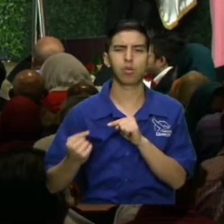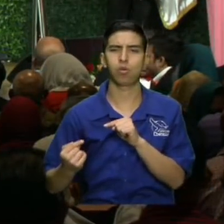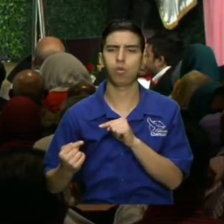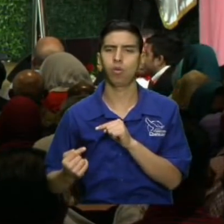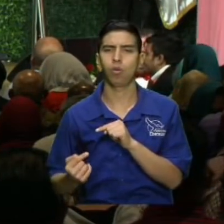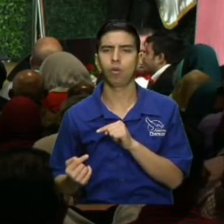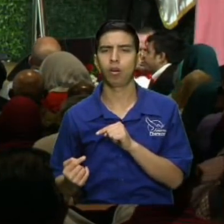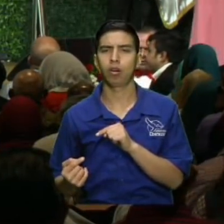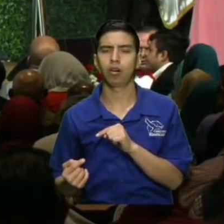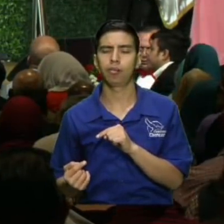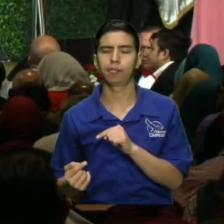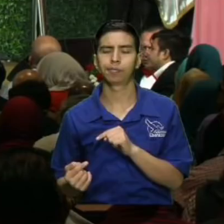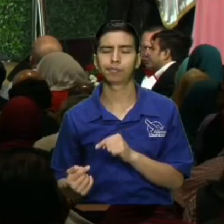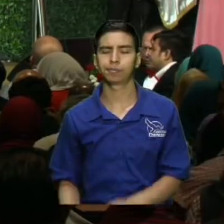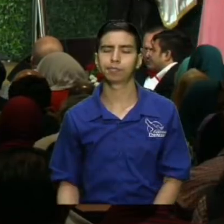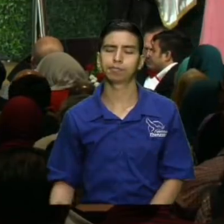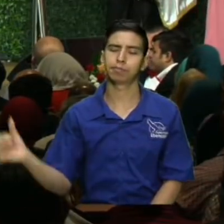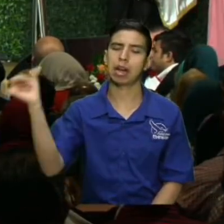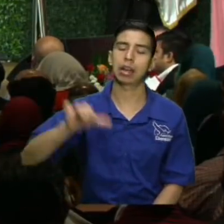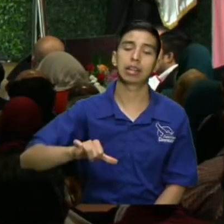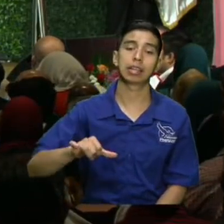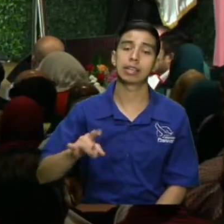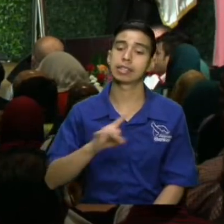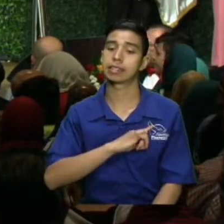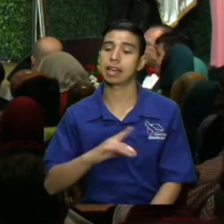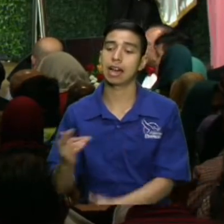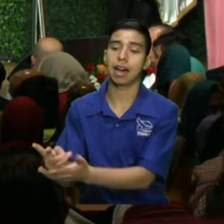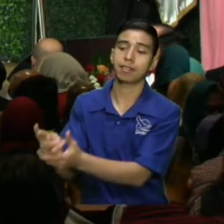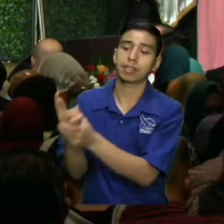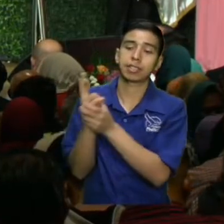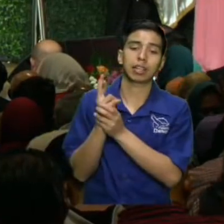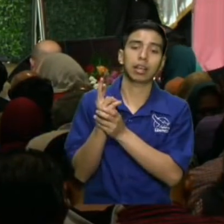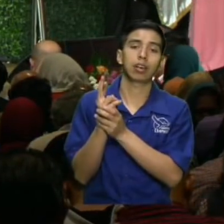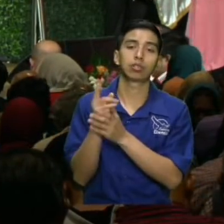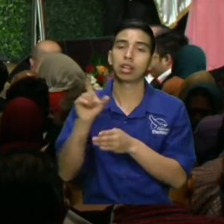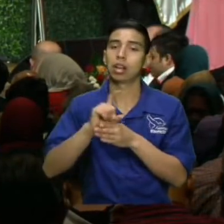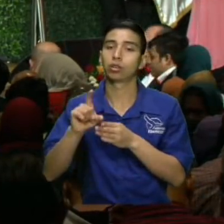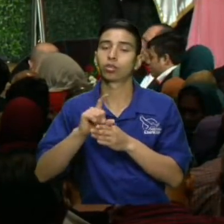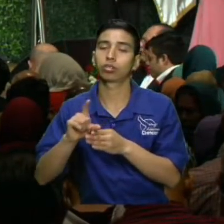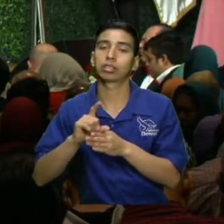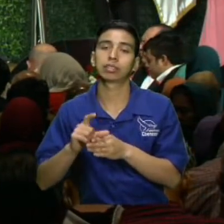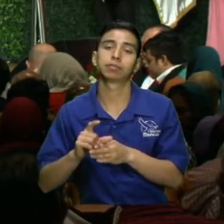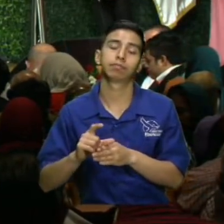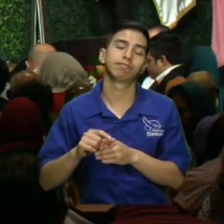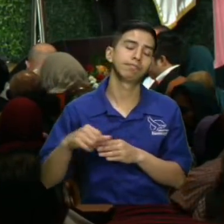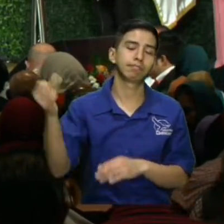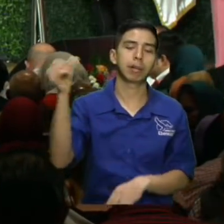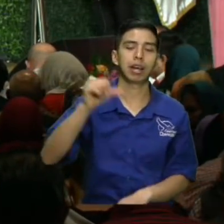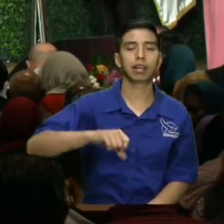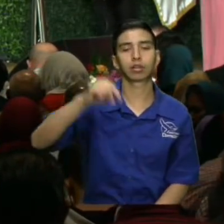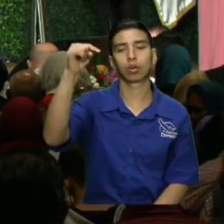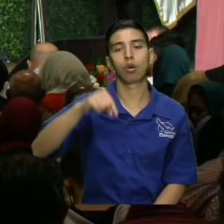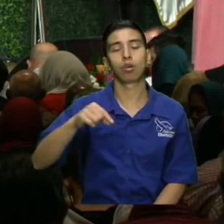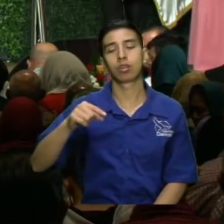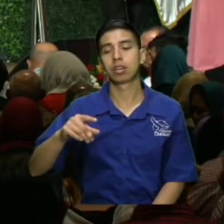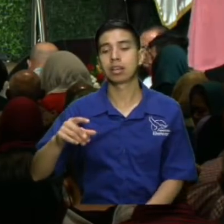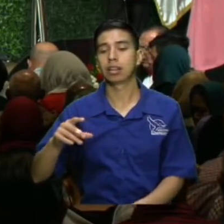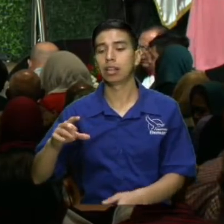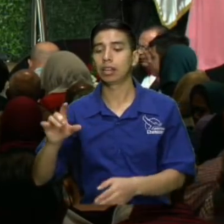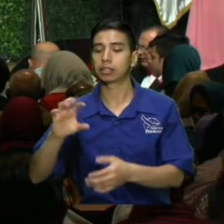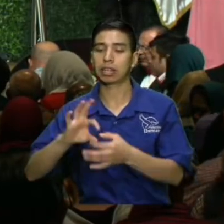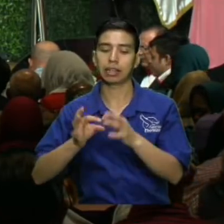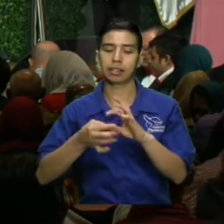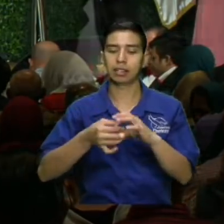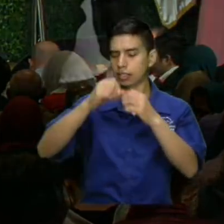totalmente de las cosas ancestrales. Hoy se rompe todo cordón umbilical